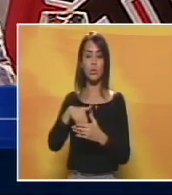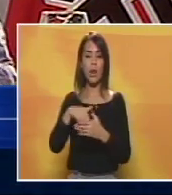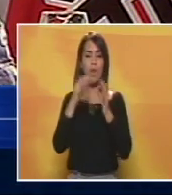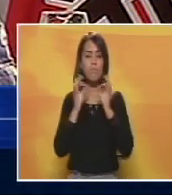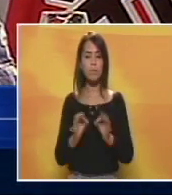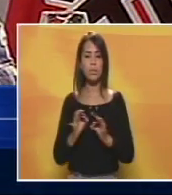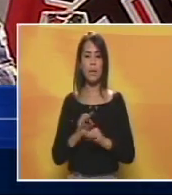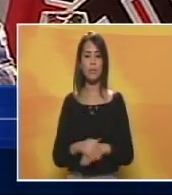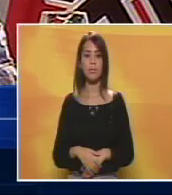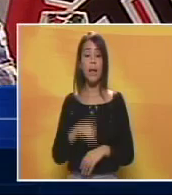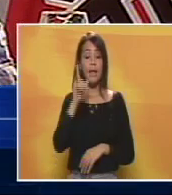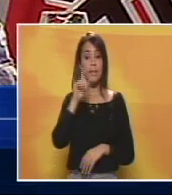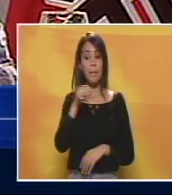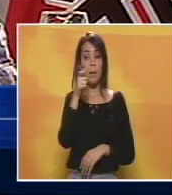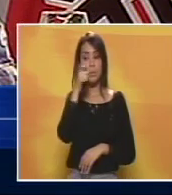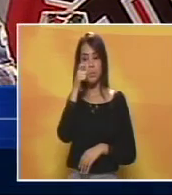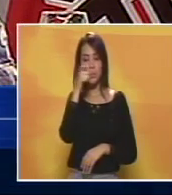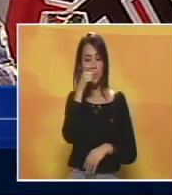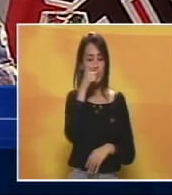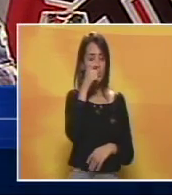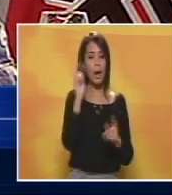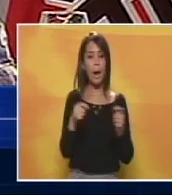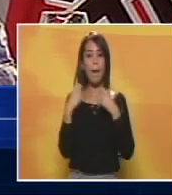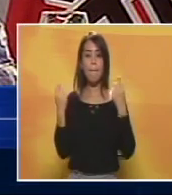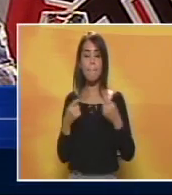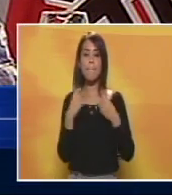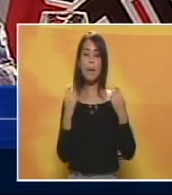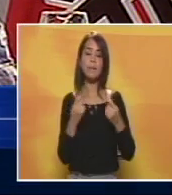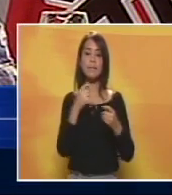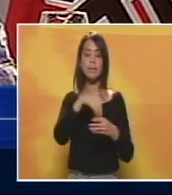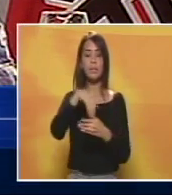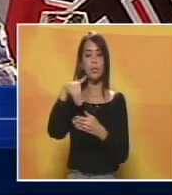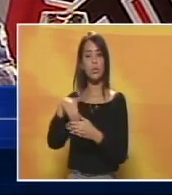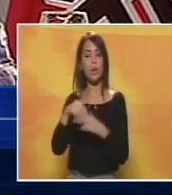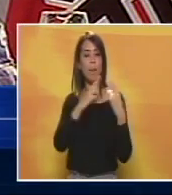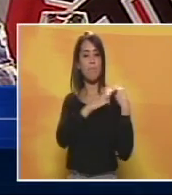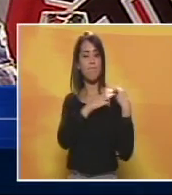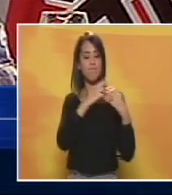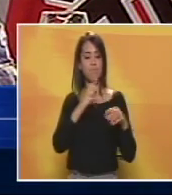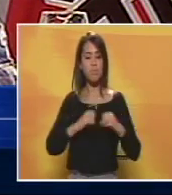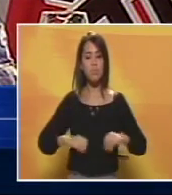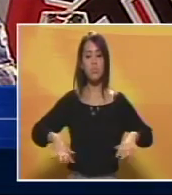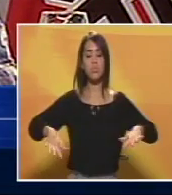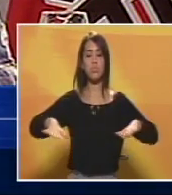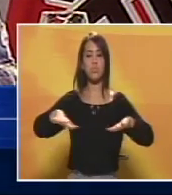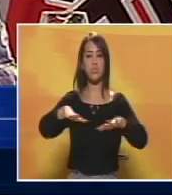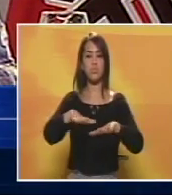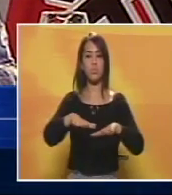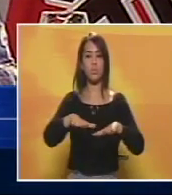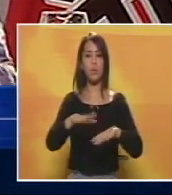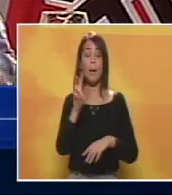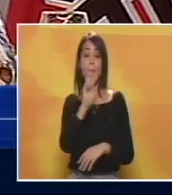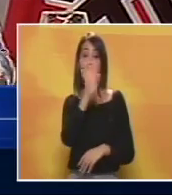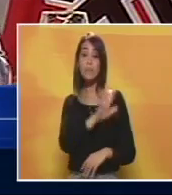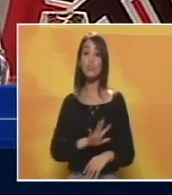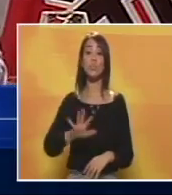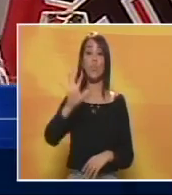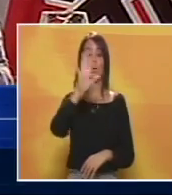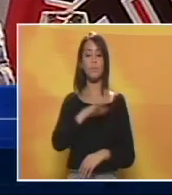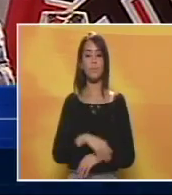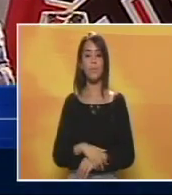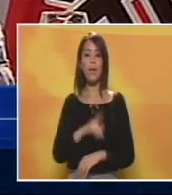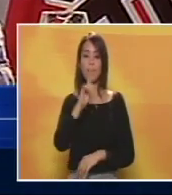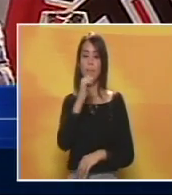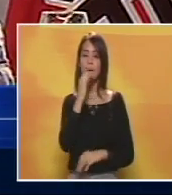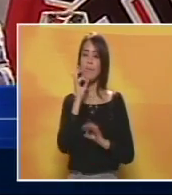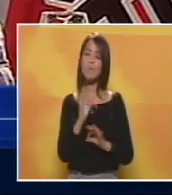Tenemos la vigilancia de la campaña electoral por parte de fiscales electorales desplegados por todo el país. Tenemos la definición de